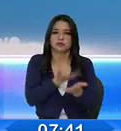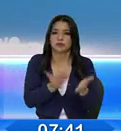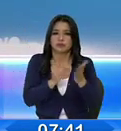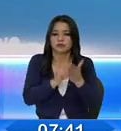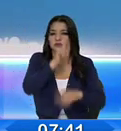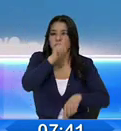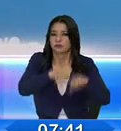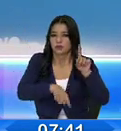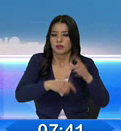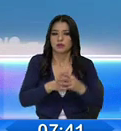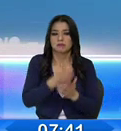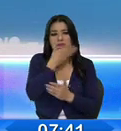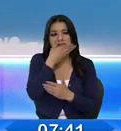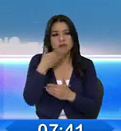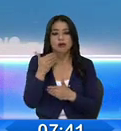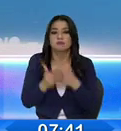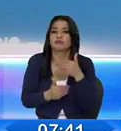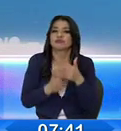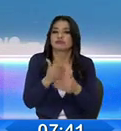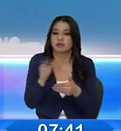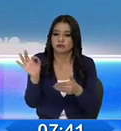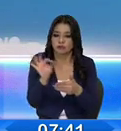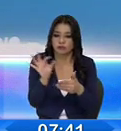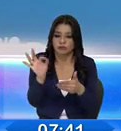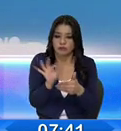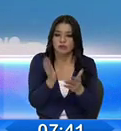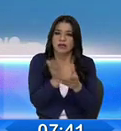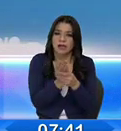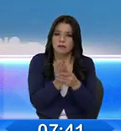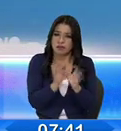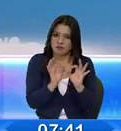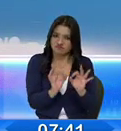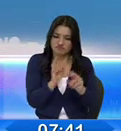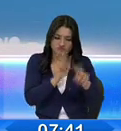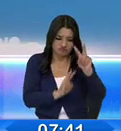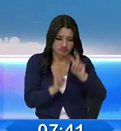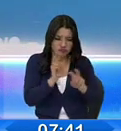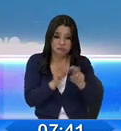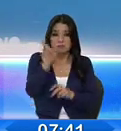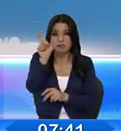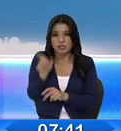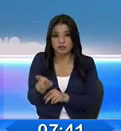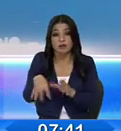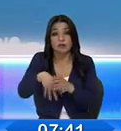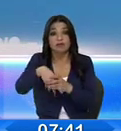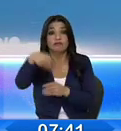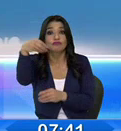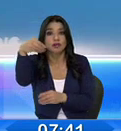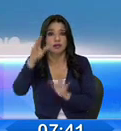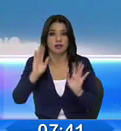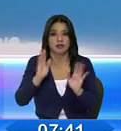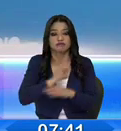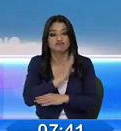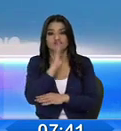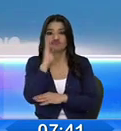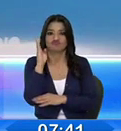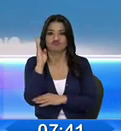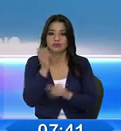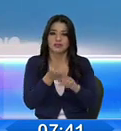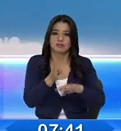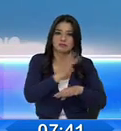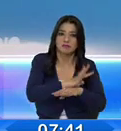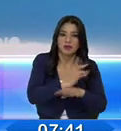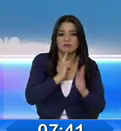mejorar los filtros que si las las carpetas sean bien valoradas con personas externas a la asamblea que estén vinculadas a la